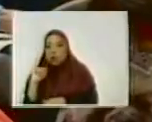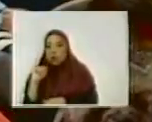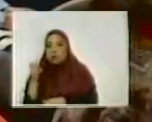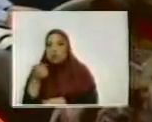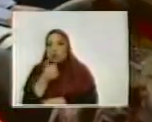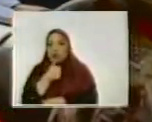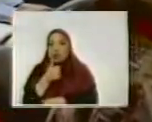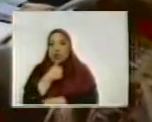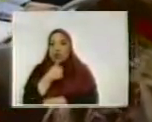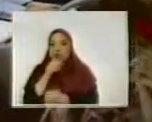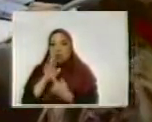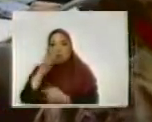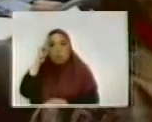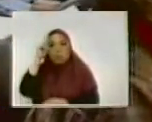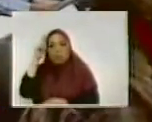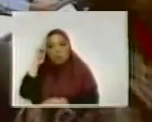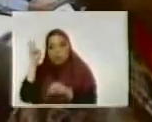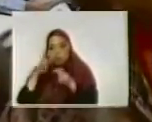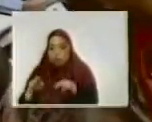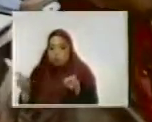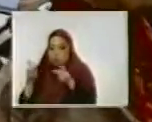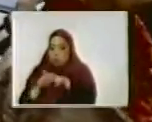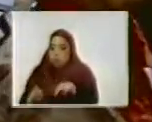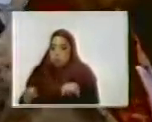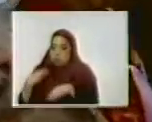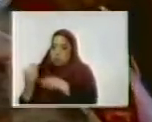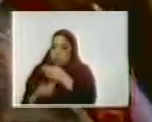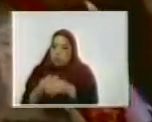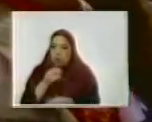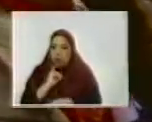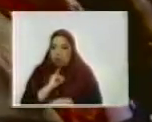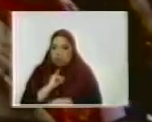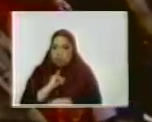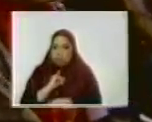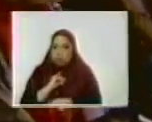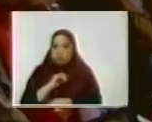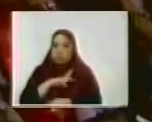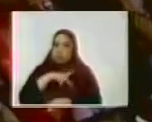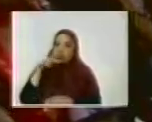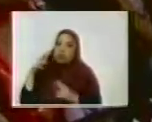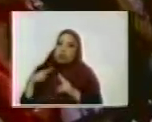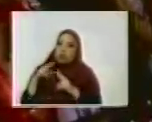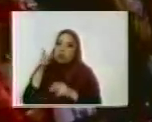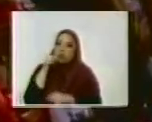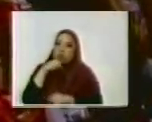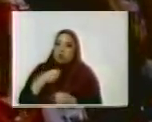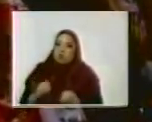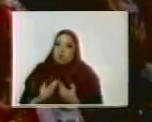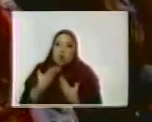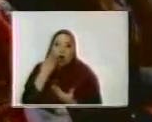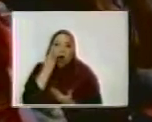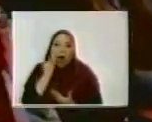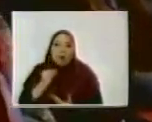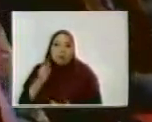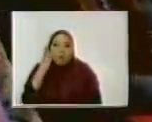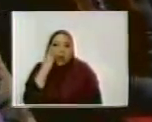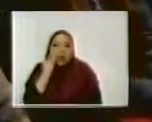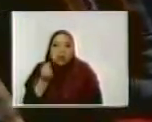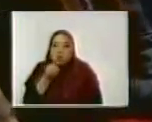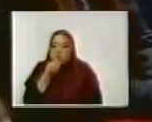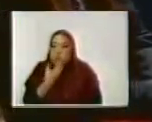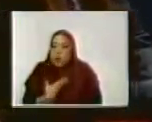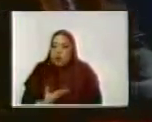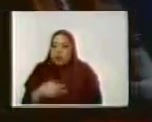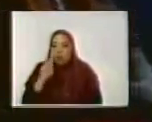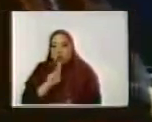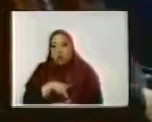al desnudar su memoria y dar cuenta de lo que en ella conserva, nos la convierte en una experiencia, como la consideraba el